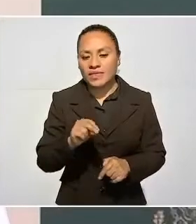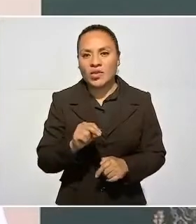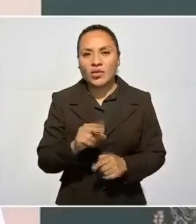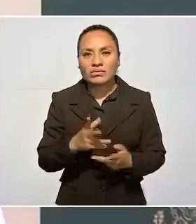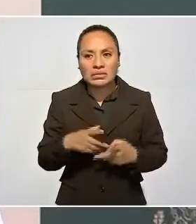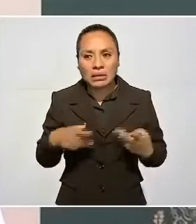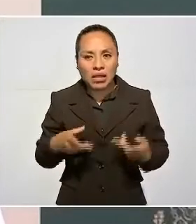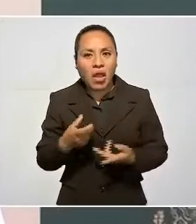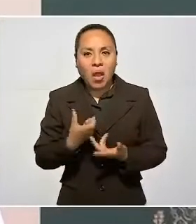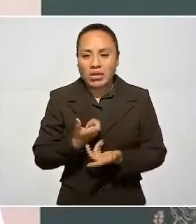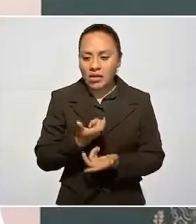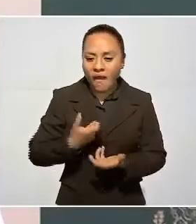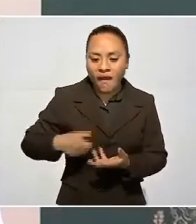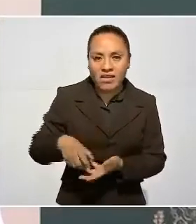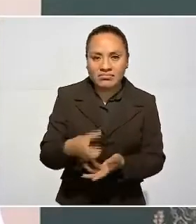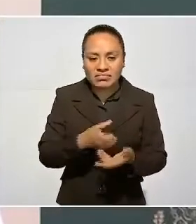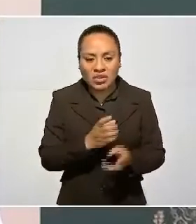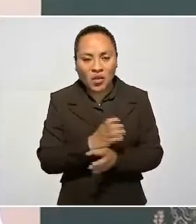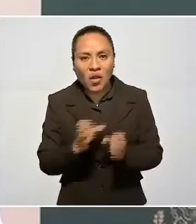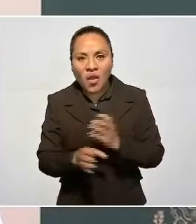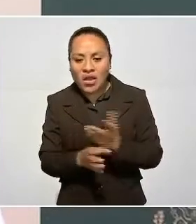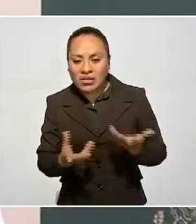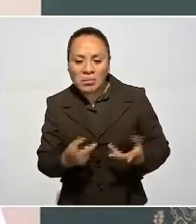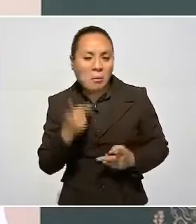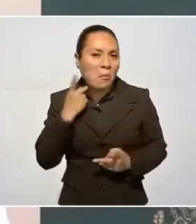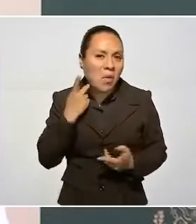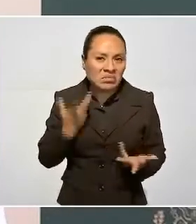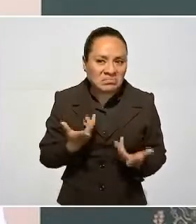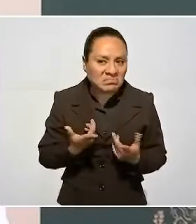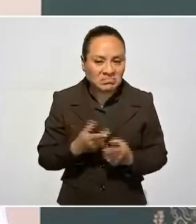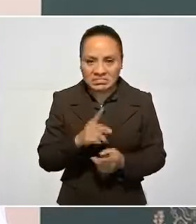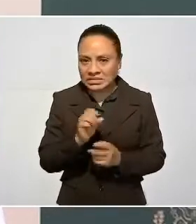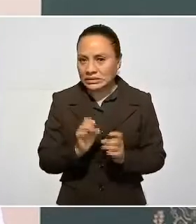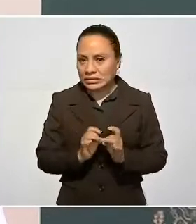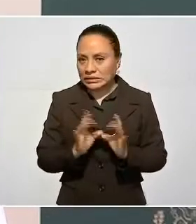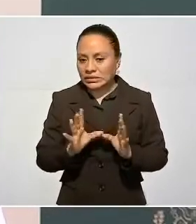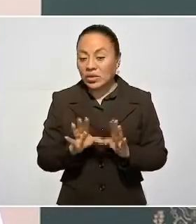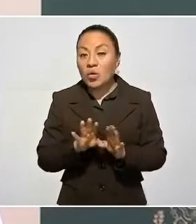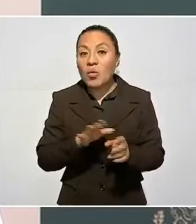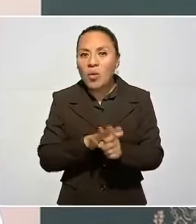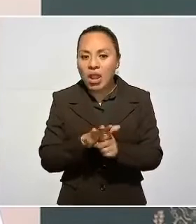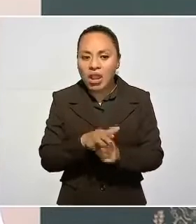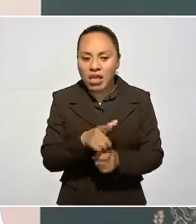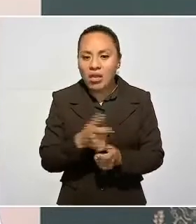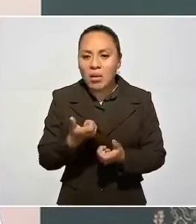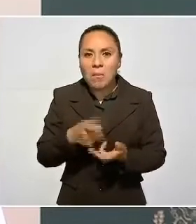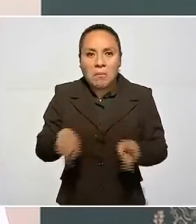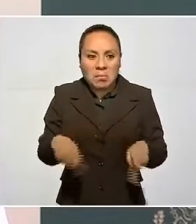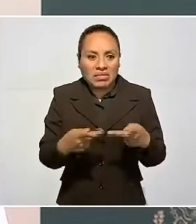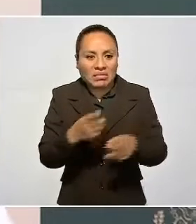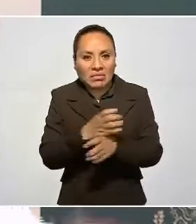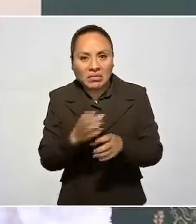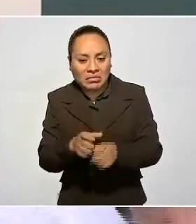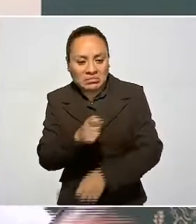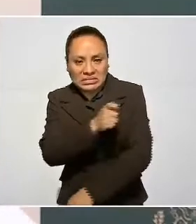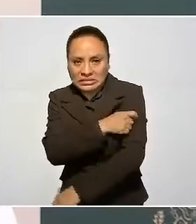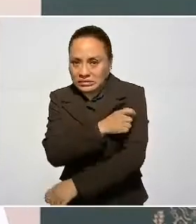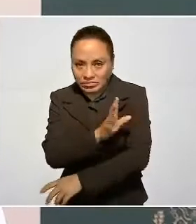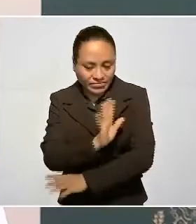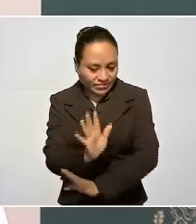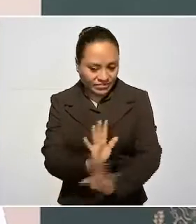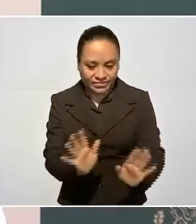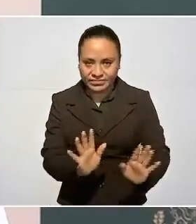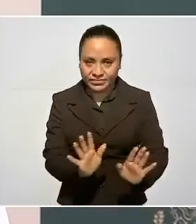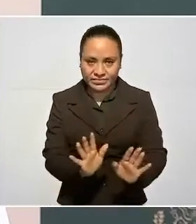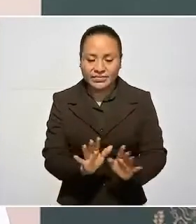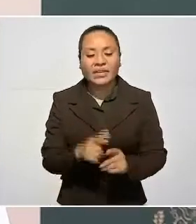lucra políticamente con algo tan delicado como la salud del pueblo mexicano. Aquí trabajamos